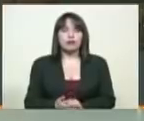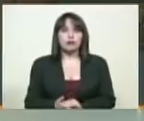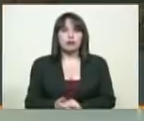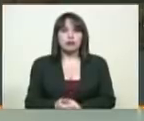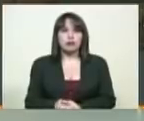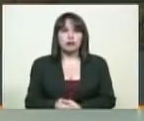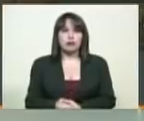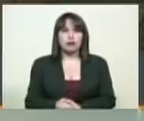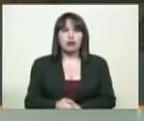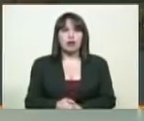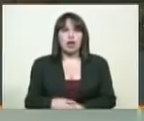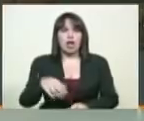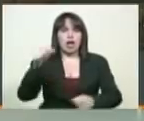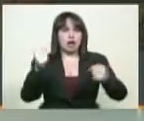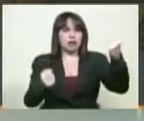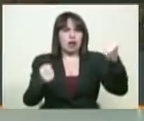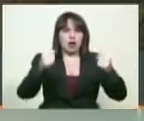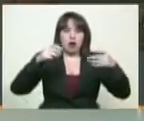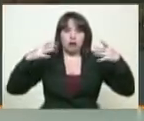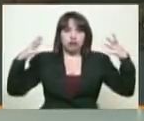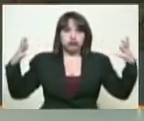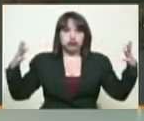transporte de carga